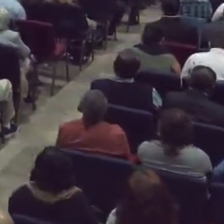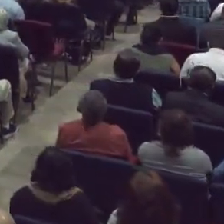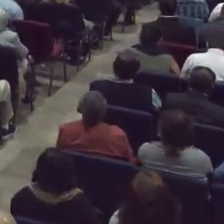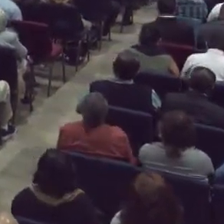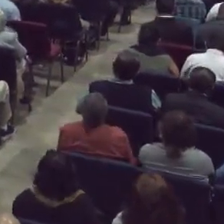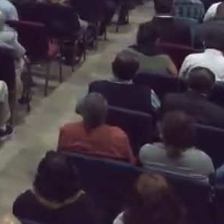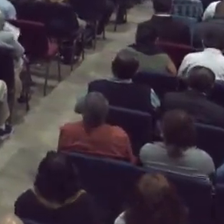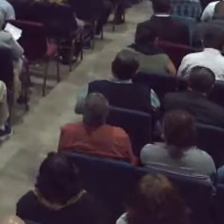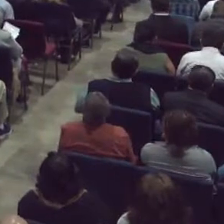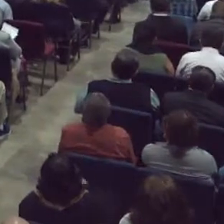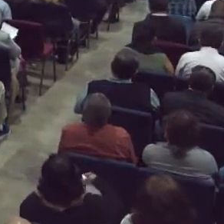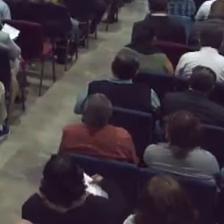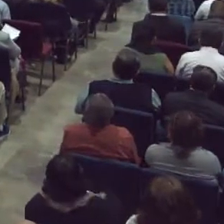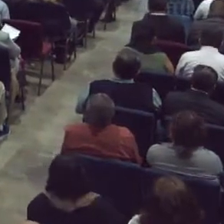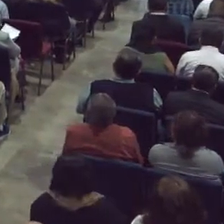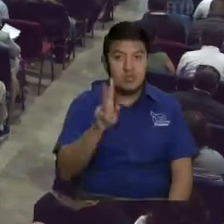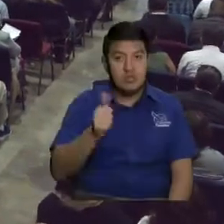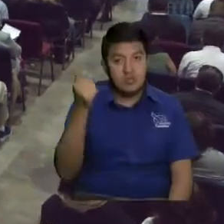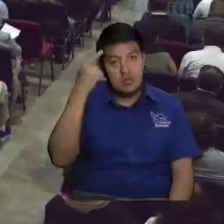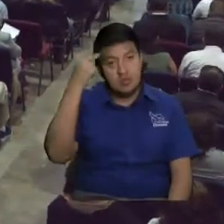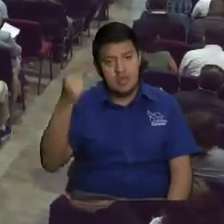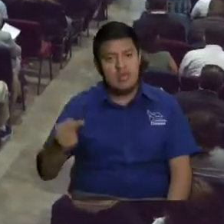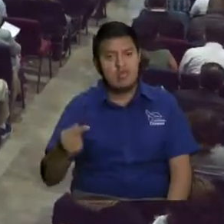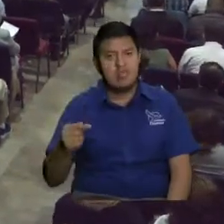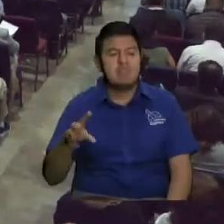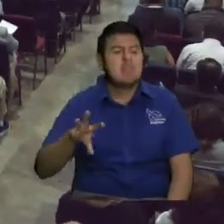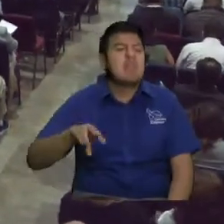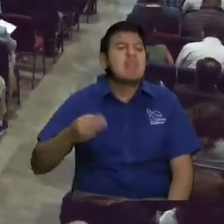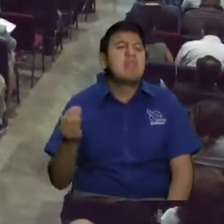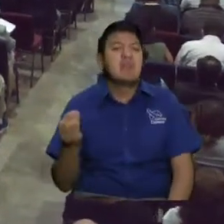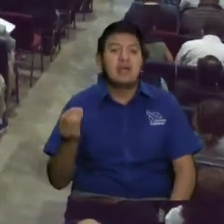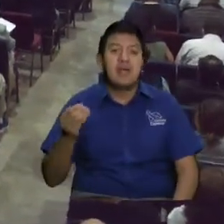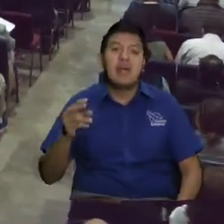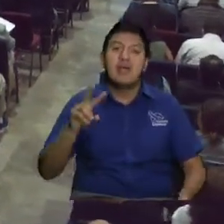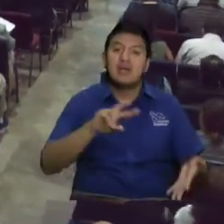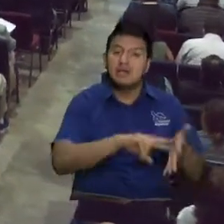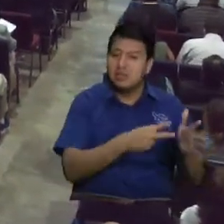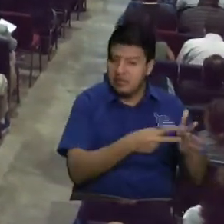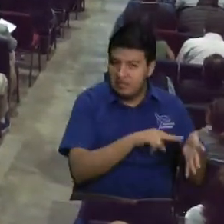nos vemos otro día. ¿Qué es lo implícito?